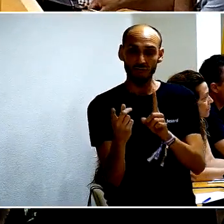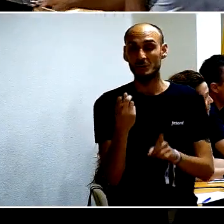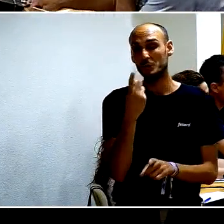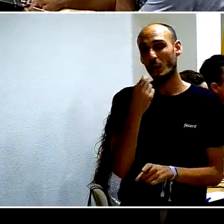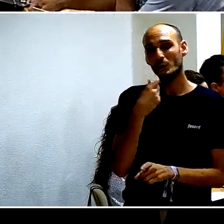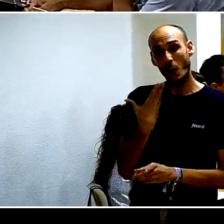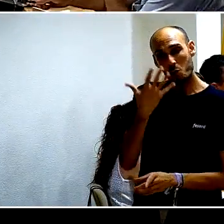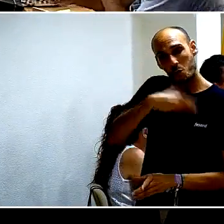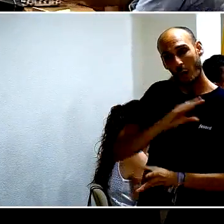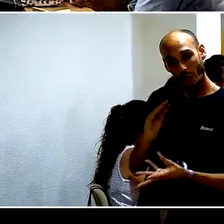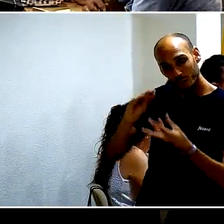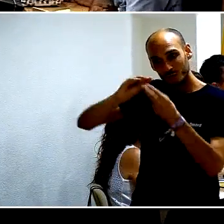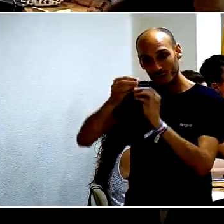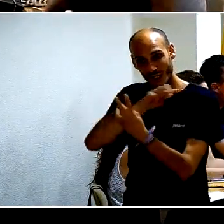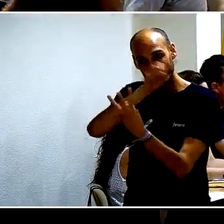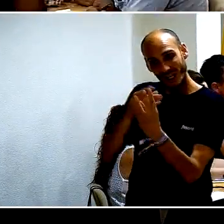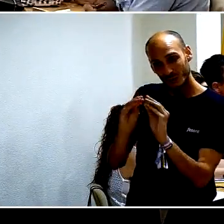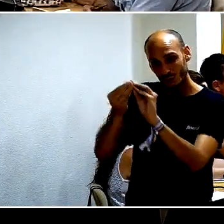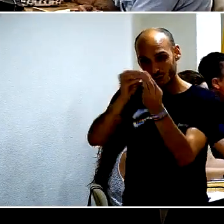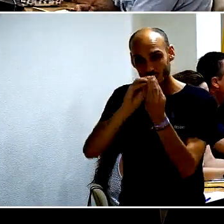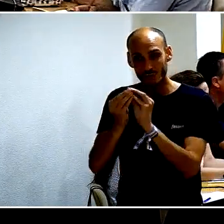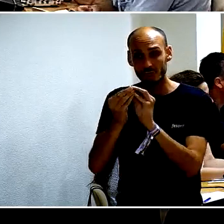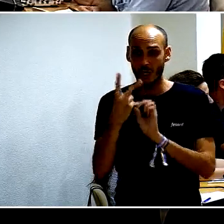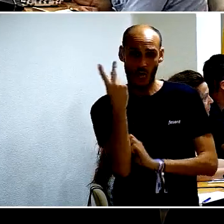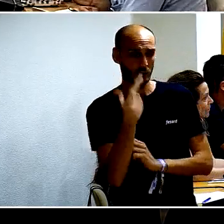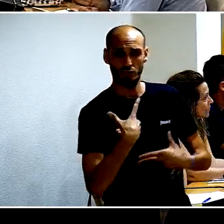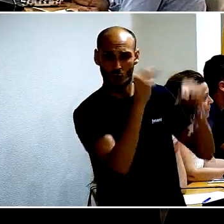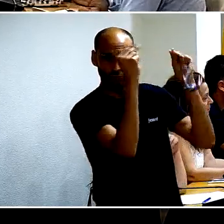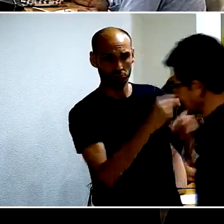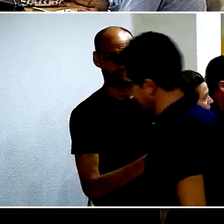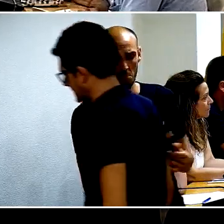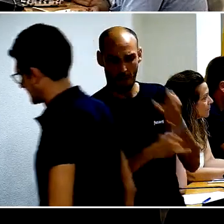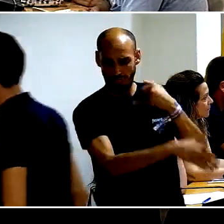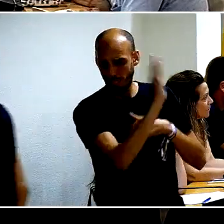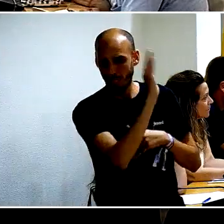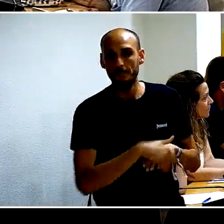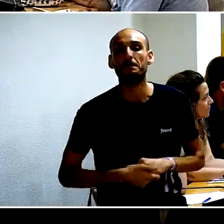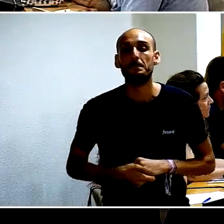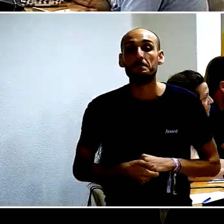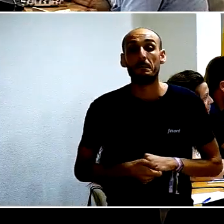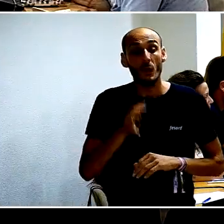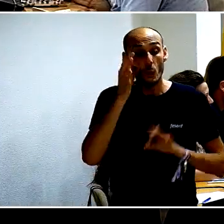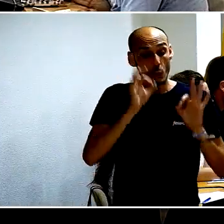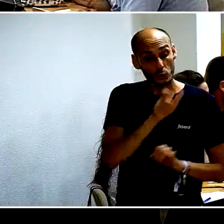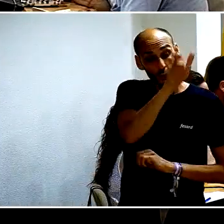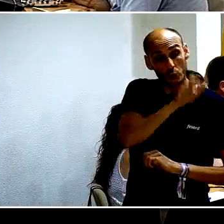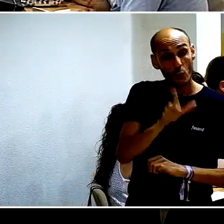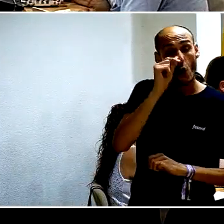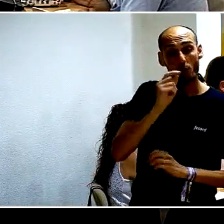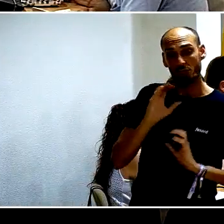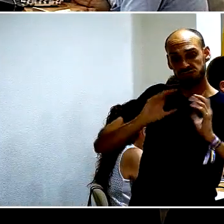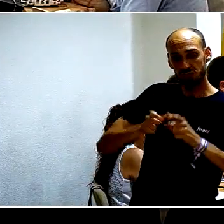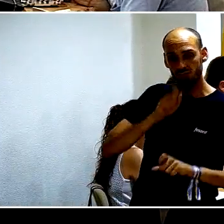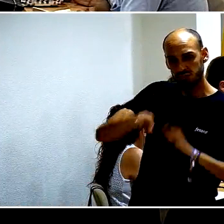a lo que estaban haciendo, por lo que ambas le dijeron que no, que las dejara en paz. En ese momento el agresor empezó a escupirlas y